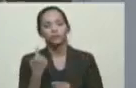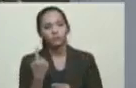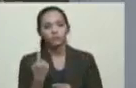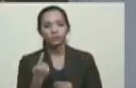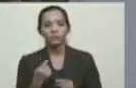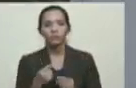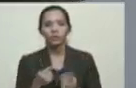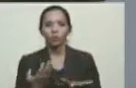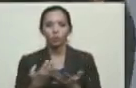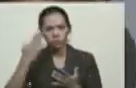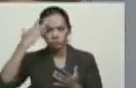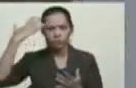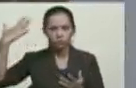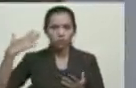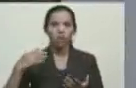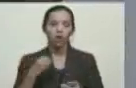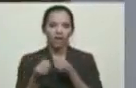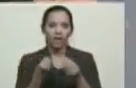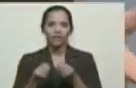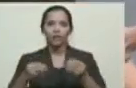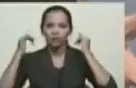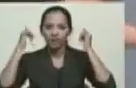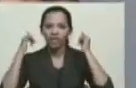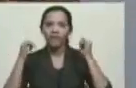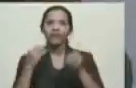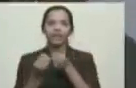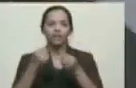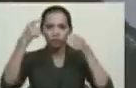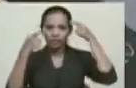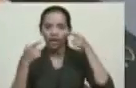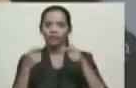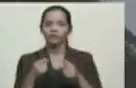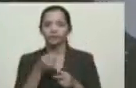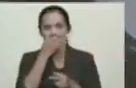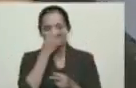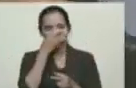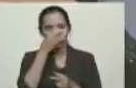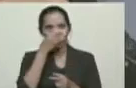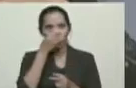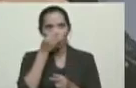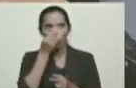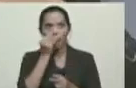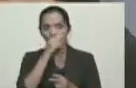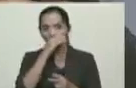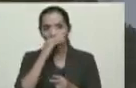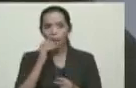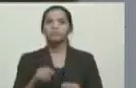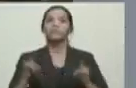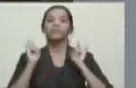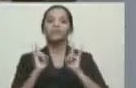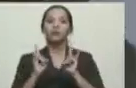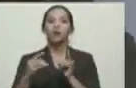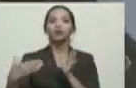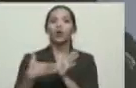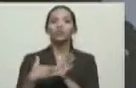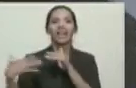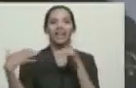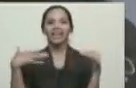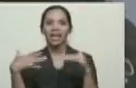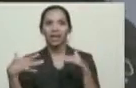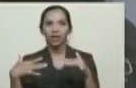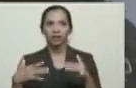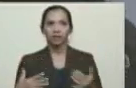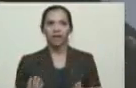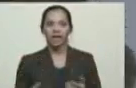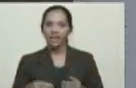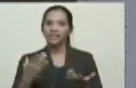una profecía de lo que sería el Gilman Fest, que es un festival que creó Chávez también, el que llevó acá, Rock contra la Guerra. Ahí vienen las guitarras